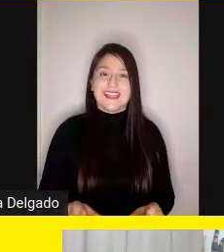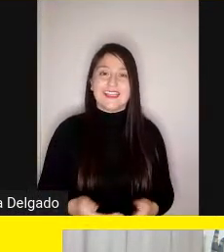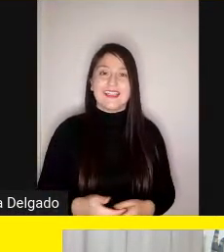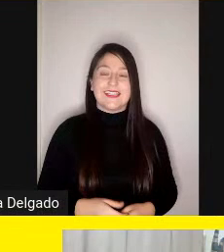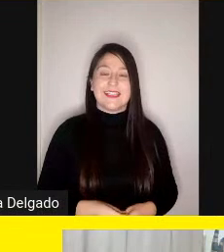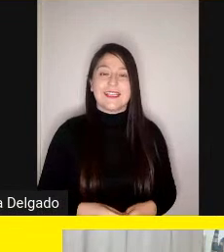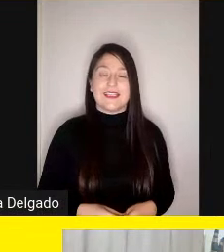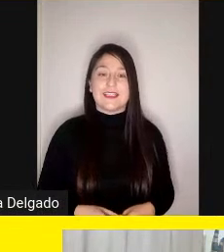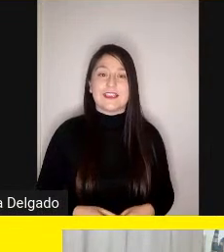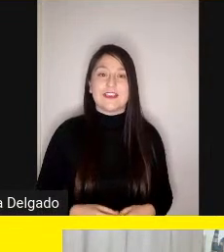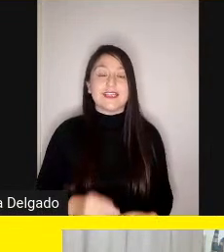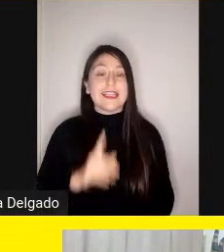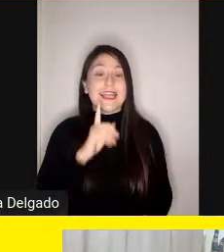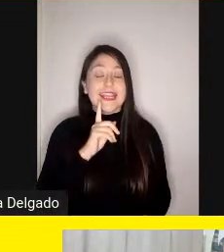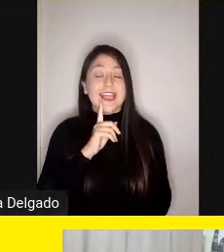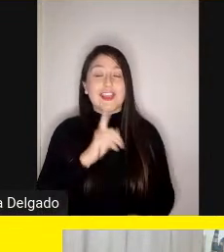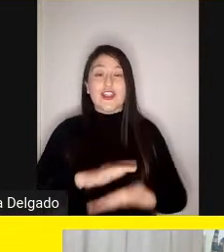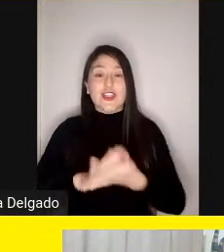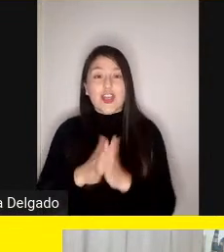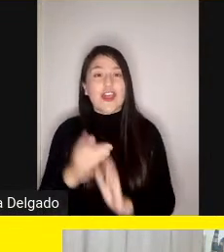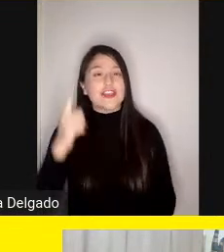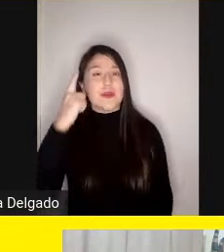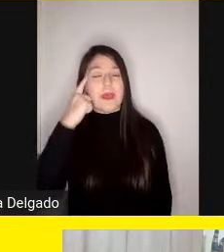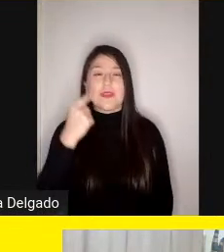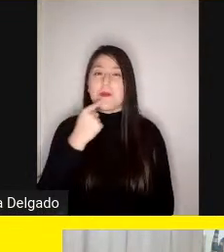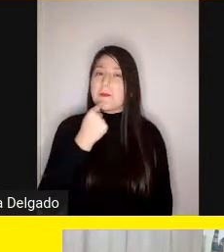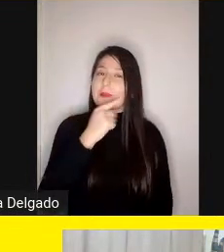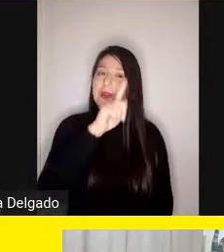teniendo eso en mente, quería preguntarles